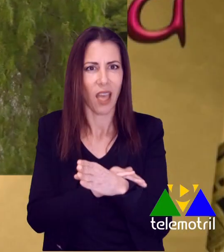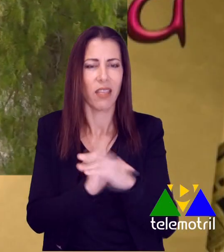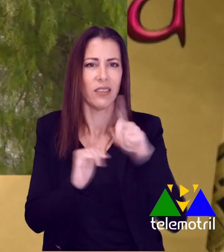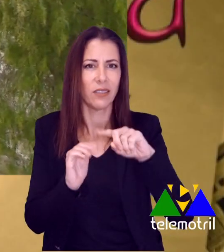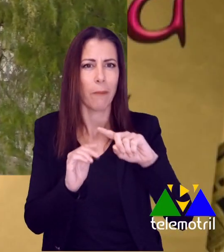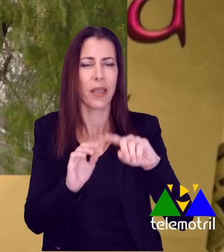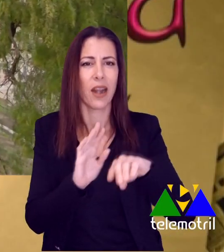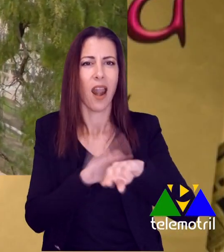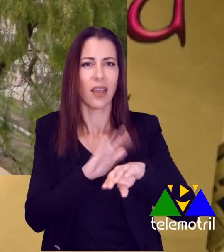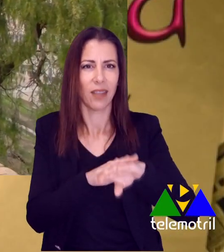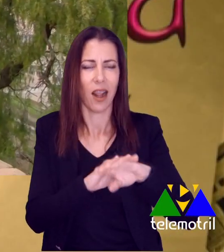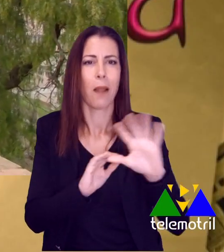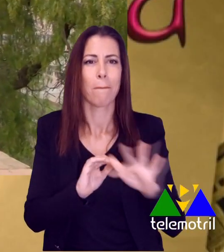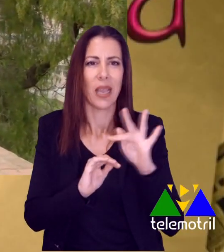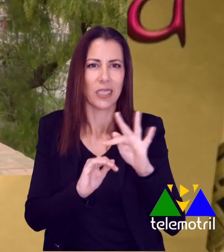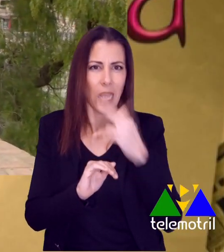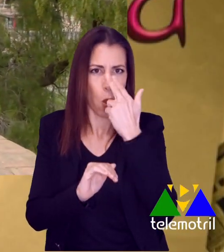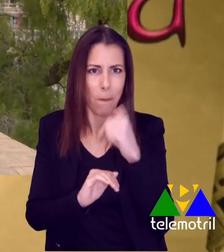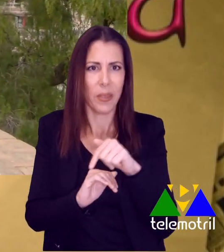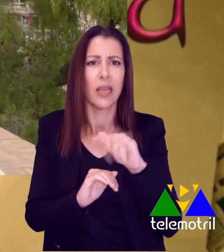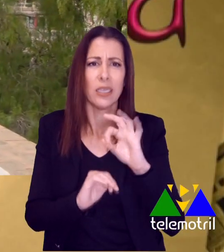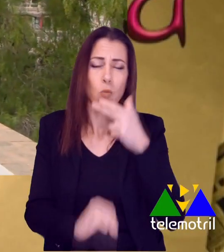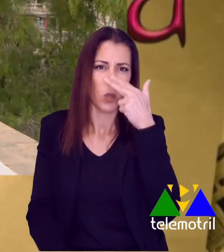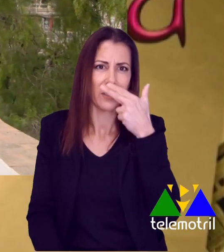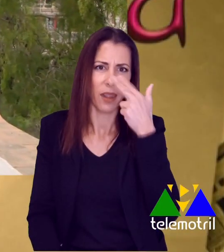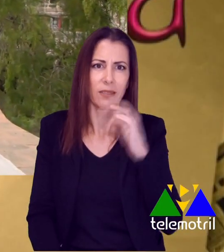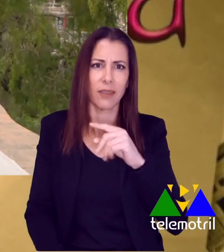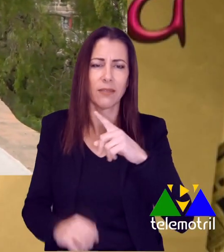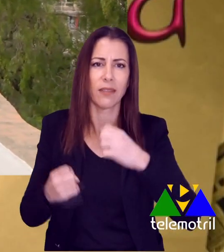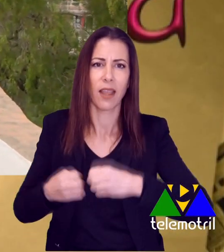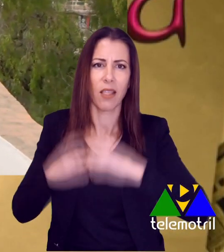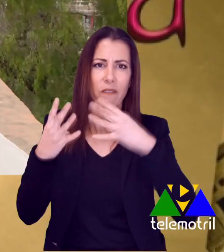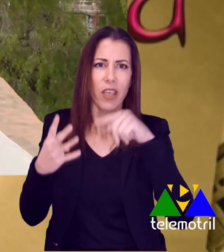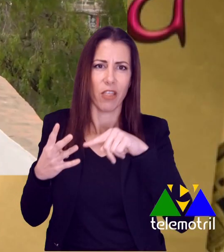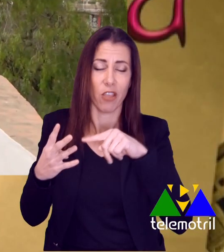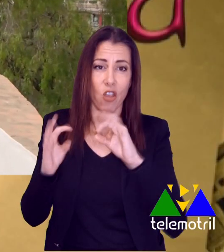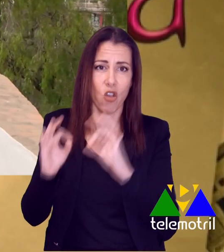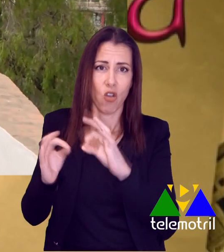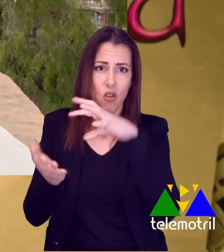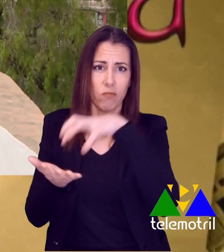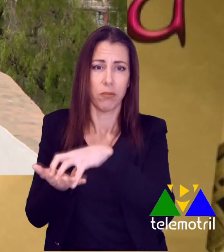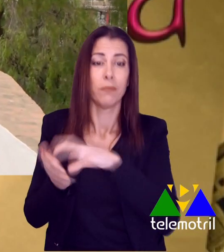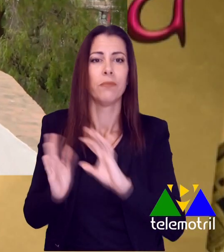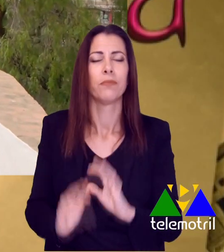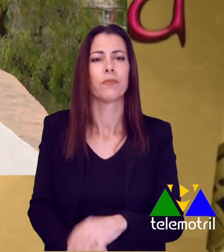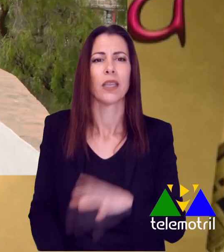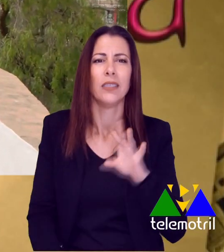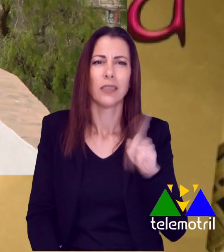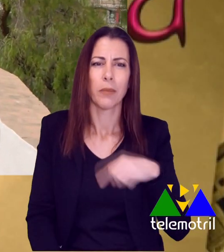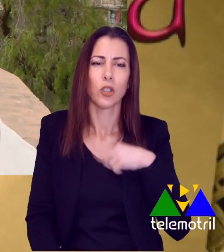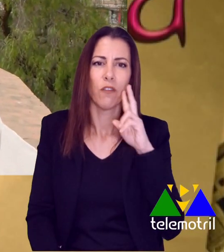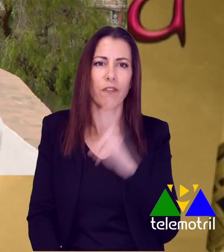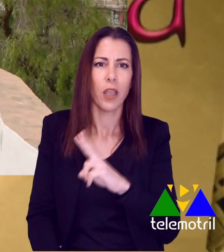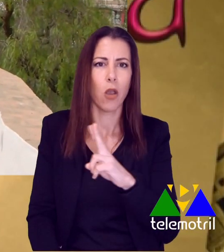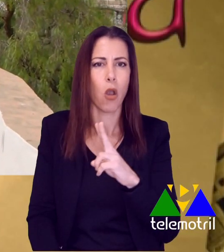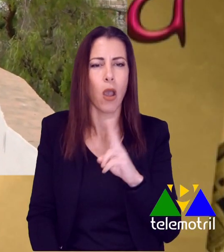lateral y puerta de entrada a los pies, es decir, que es muy interesante el edificio como tal. Lo que sí veo también es que